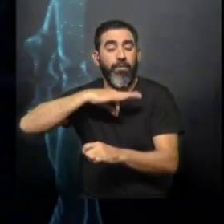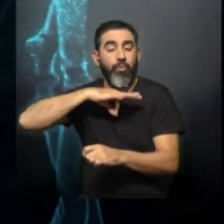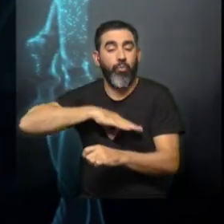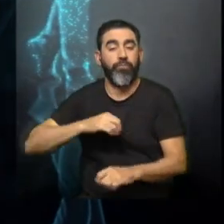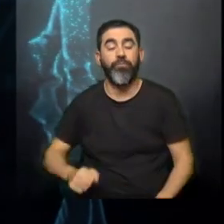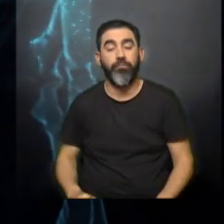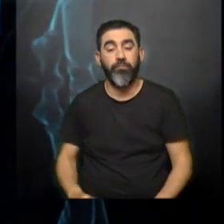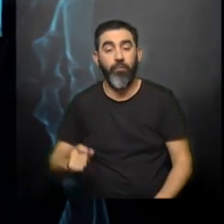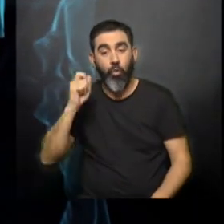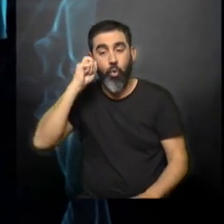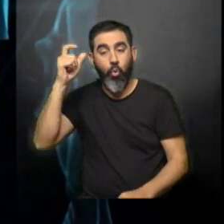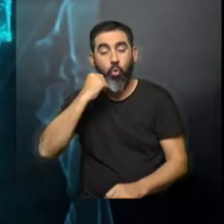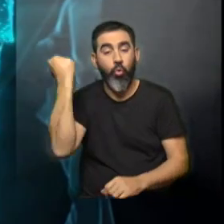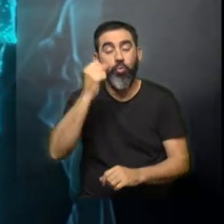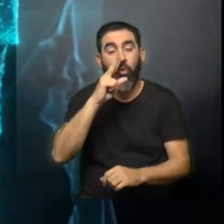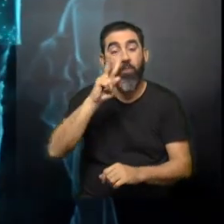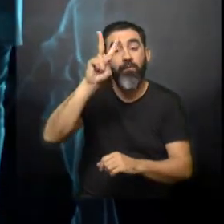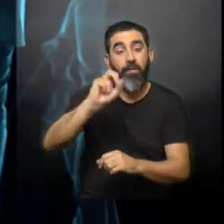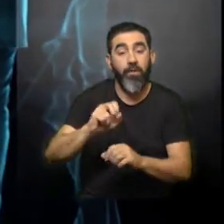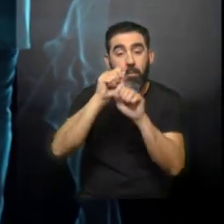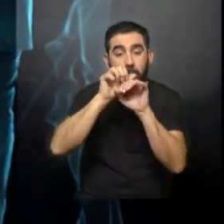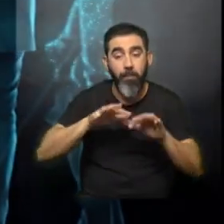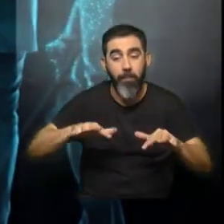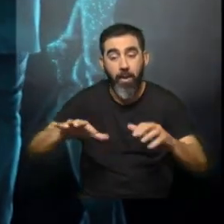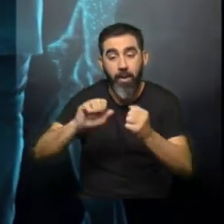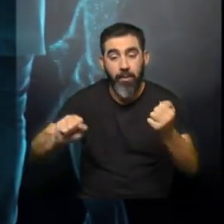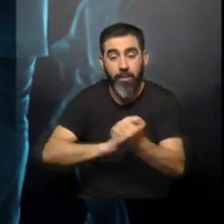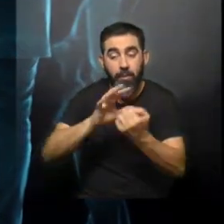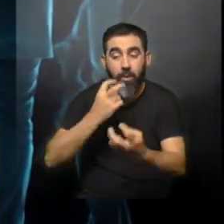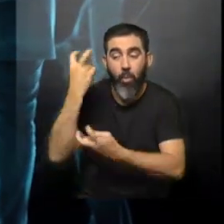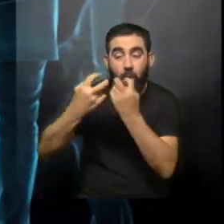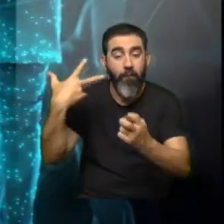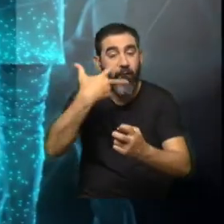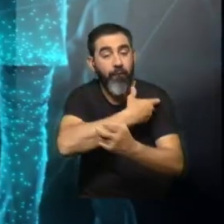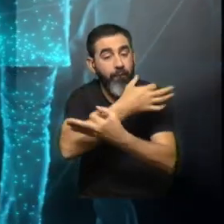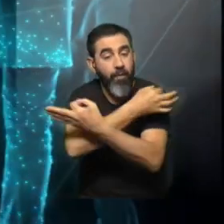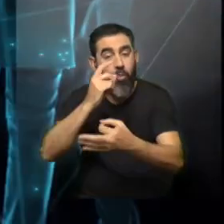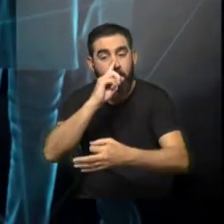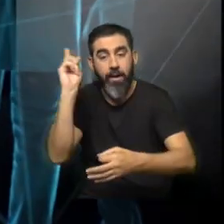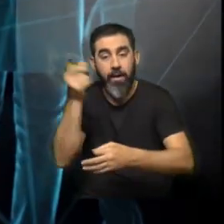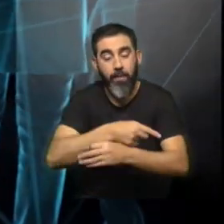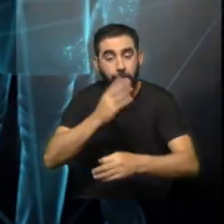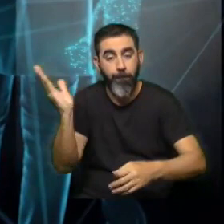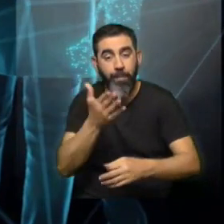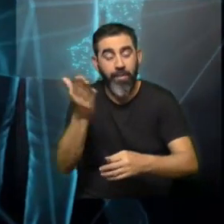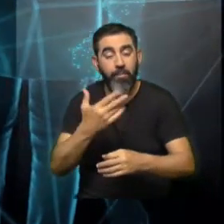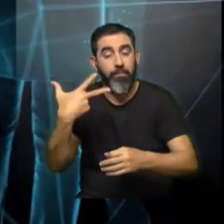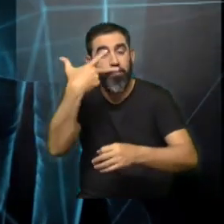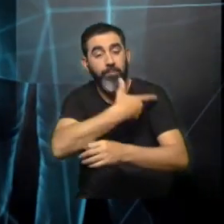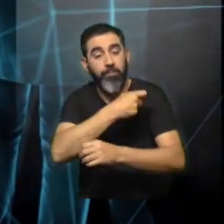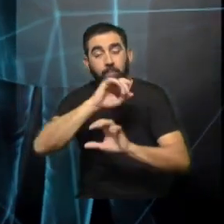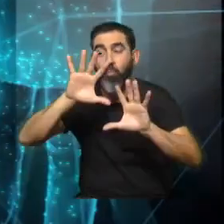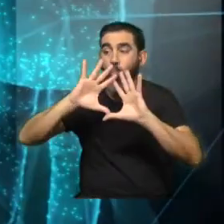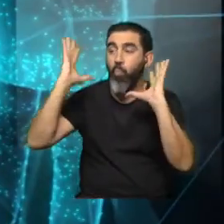Ese conocimiento fue esencial en 2020 cuando la pandemia obligó a encontrar una vacuna efectiva y rápida de fabricar para inmunizar a todo